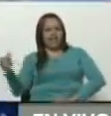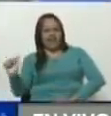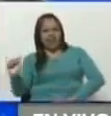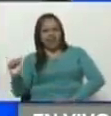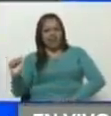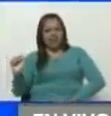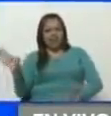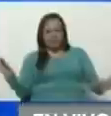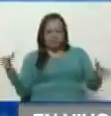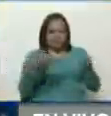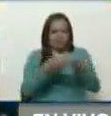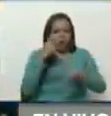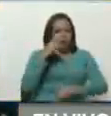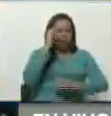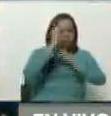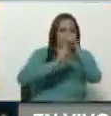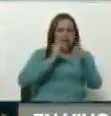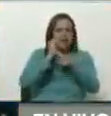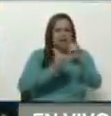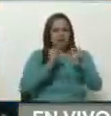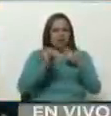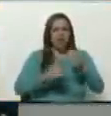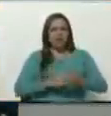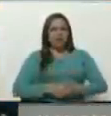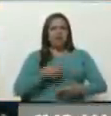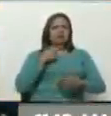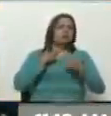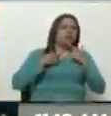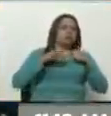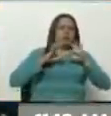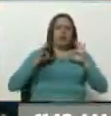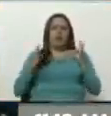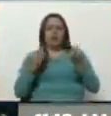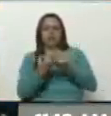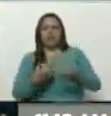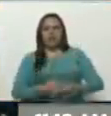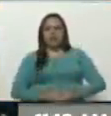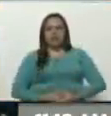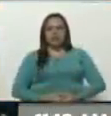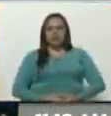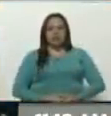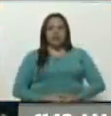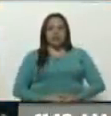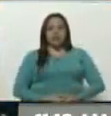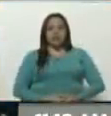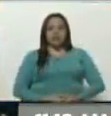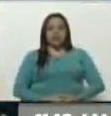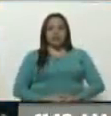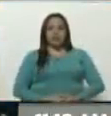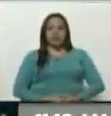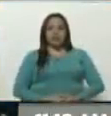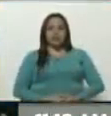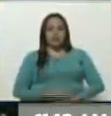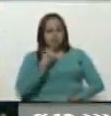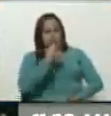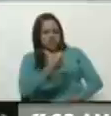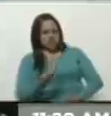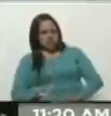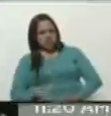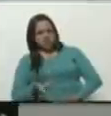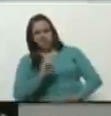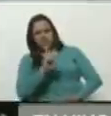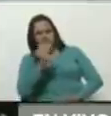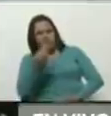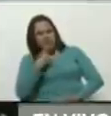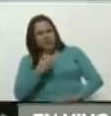se encierra a ver películas eróticas con su familia y demás. Yo le digo, pero Ernesto, dice, ¿cómo no me venga con esos